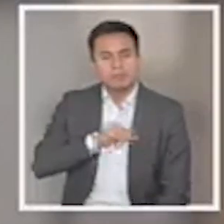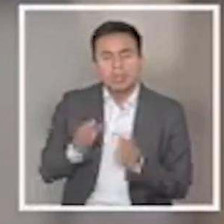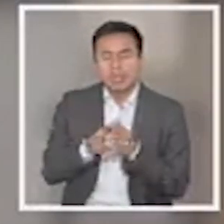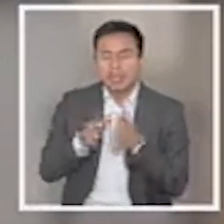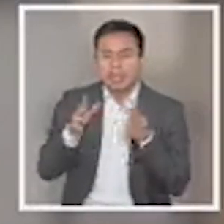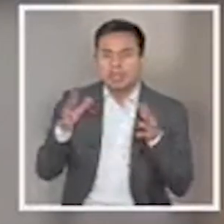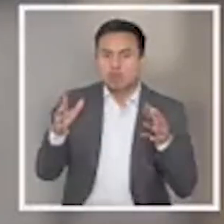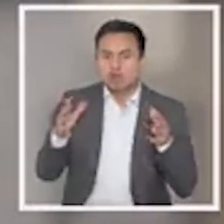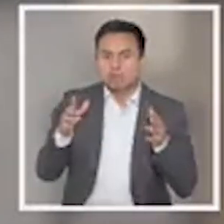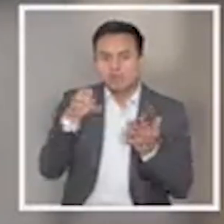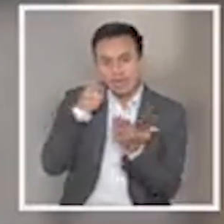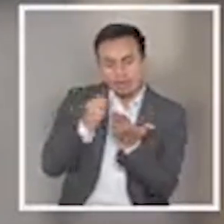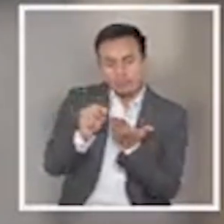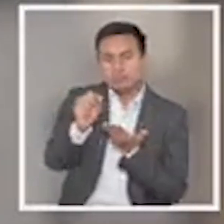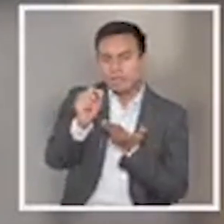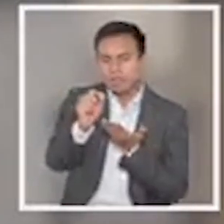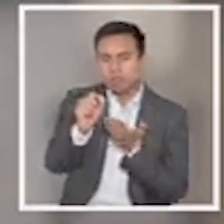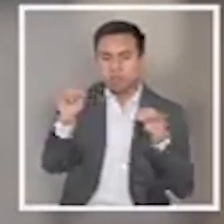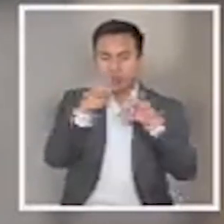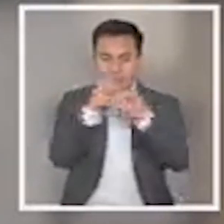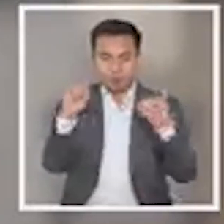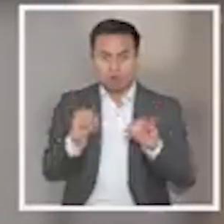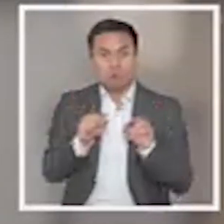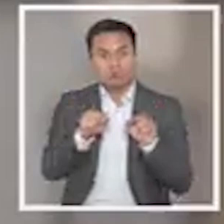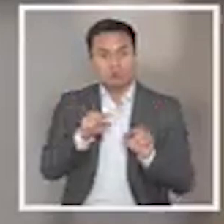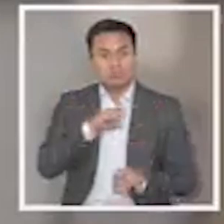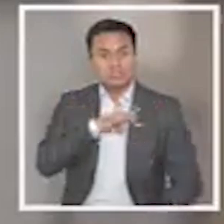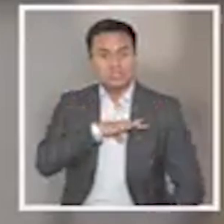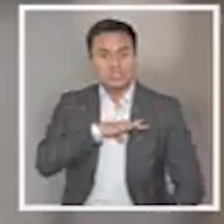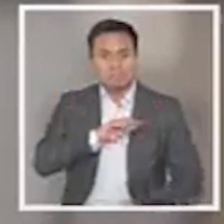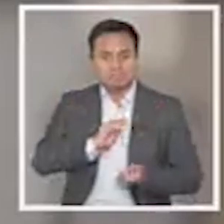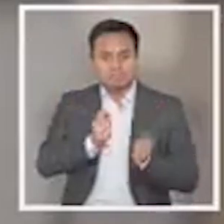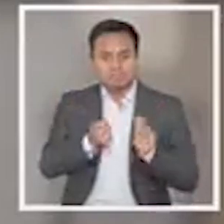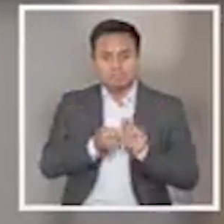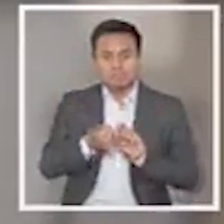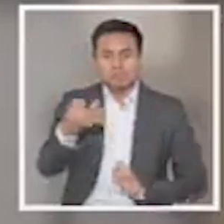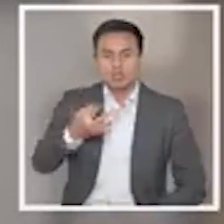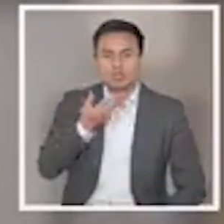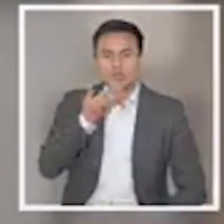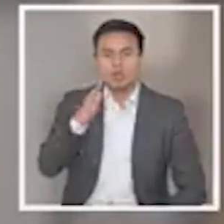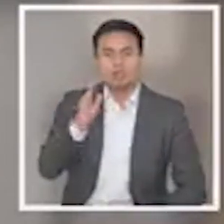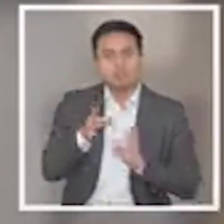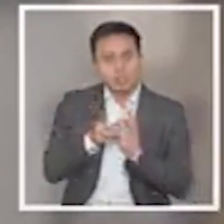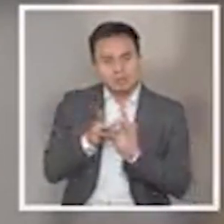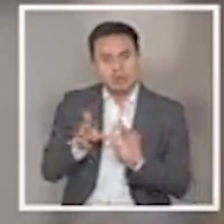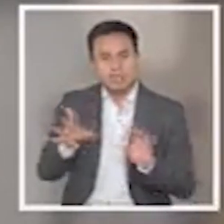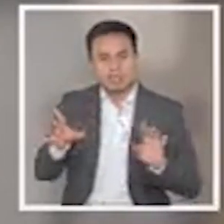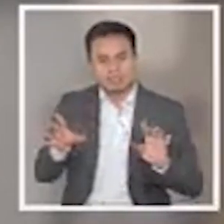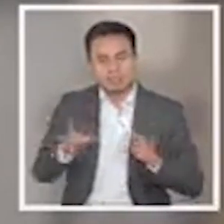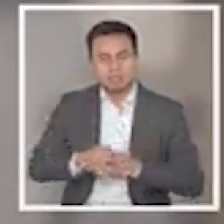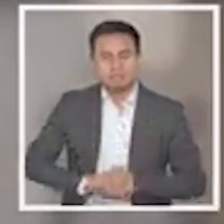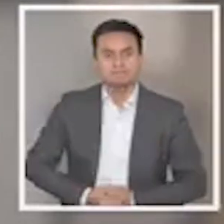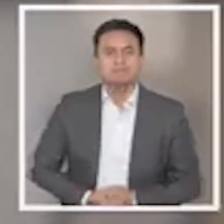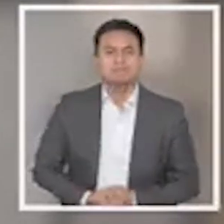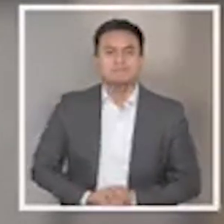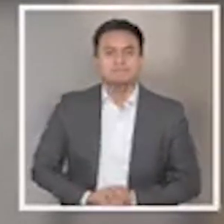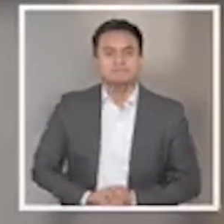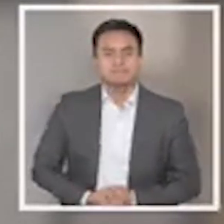un enorme reconocimiento por el modo en que fue perfeccionando y mejorando su democracia.